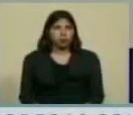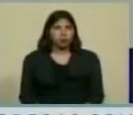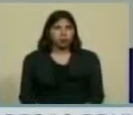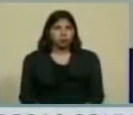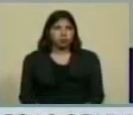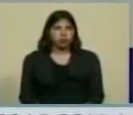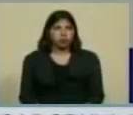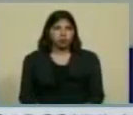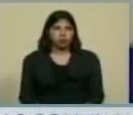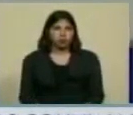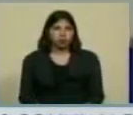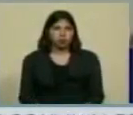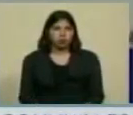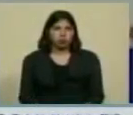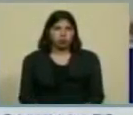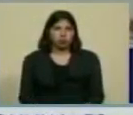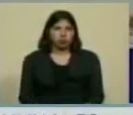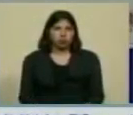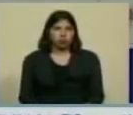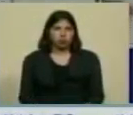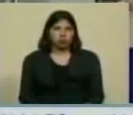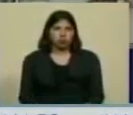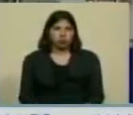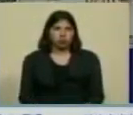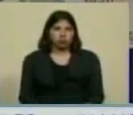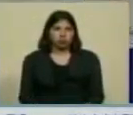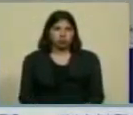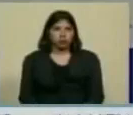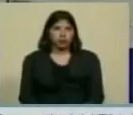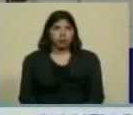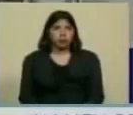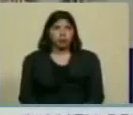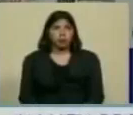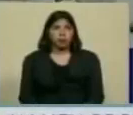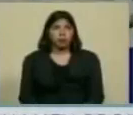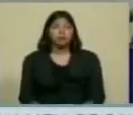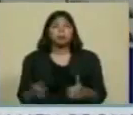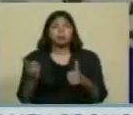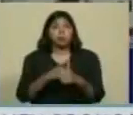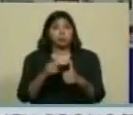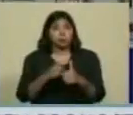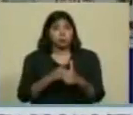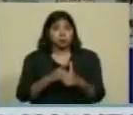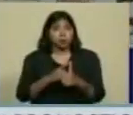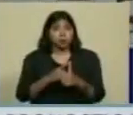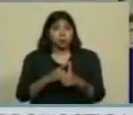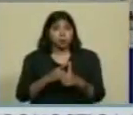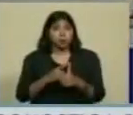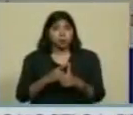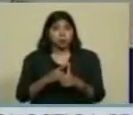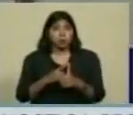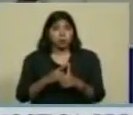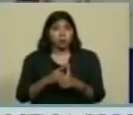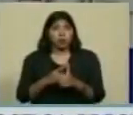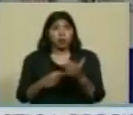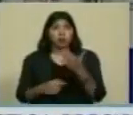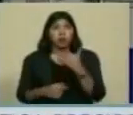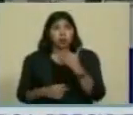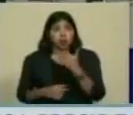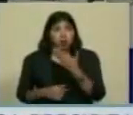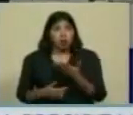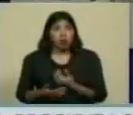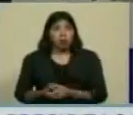en lo que será el concurso. Hemos dado prioridad al desarrollo de para fórmulas para lograr